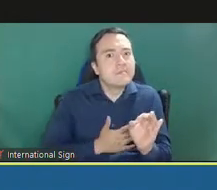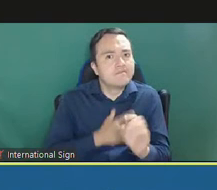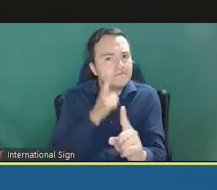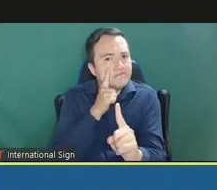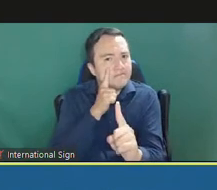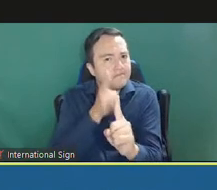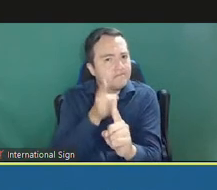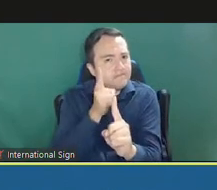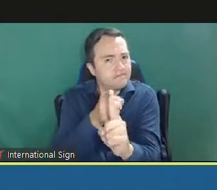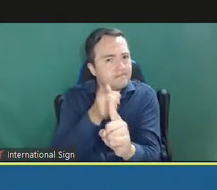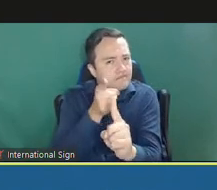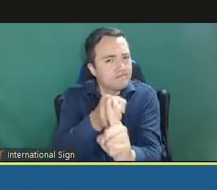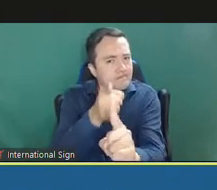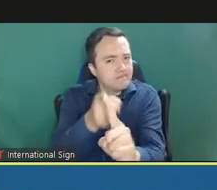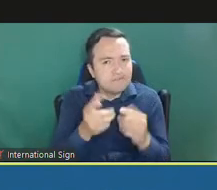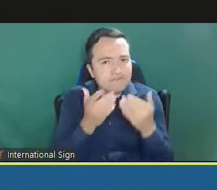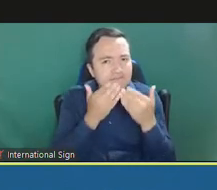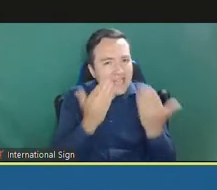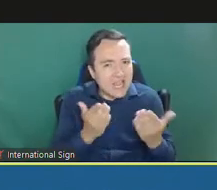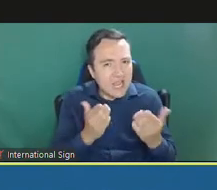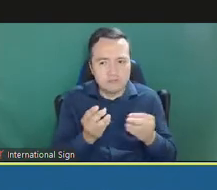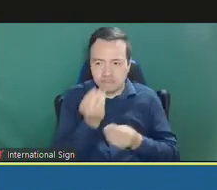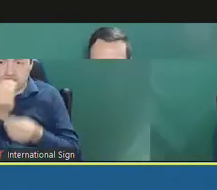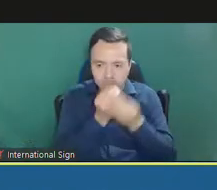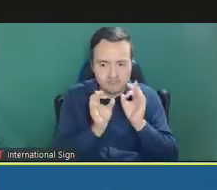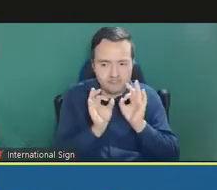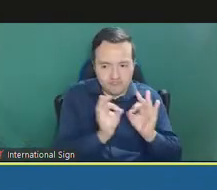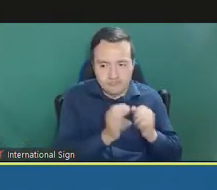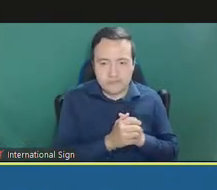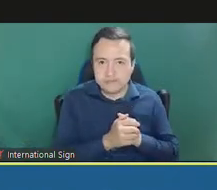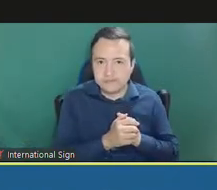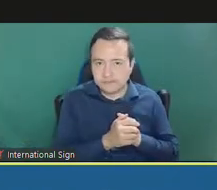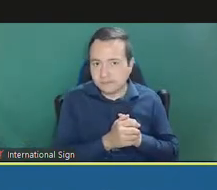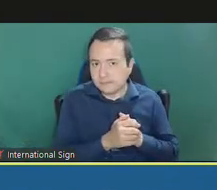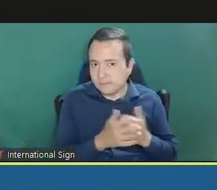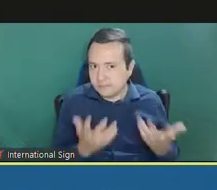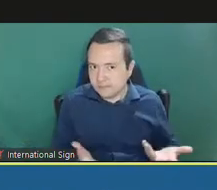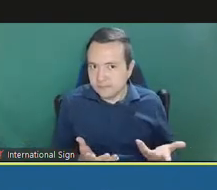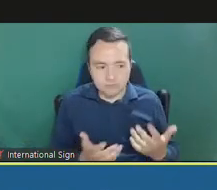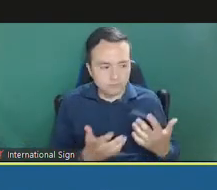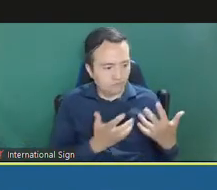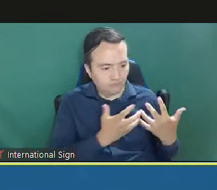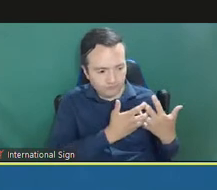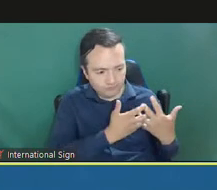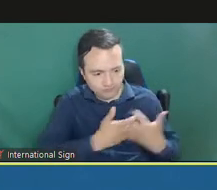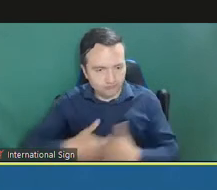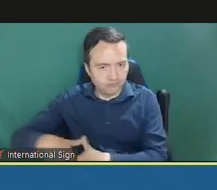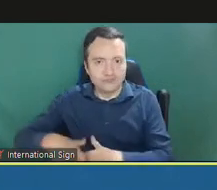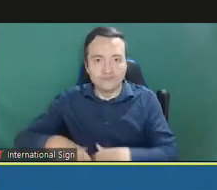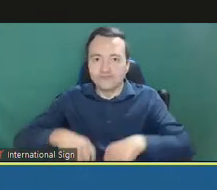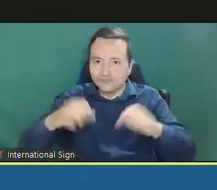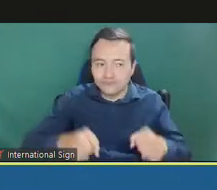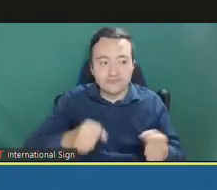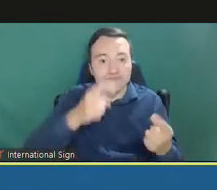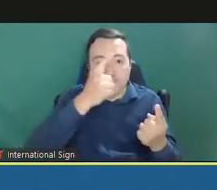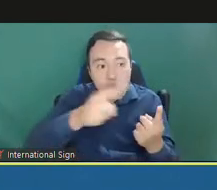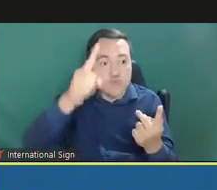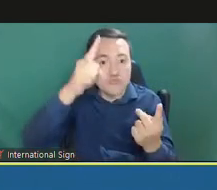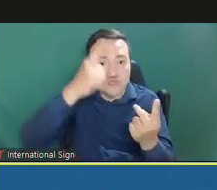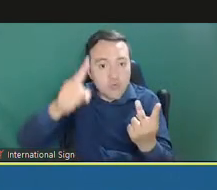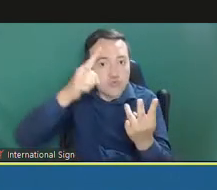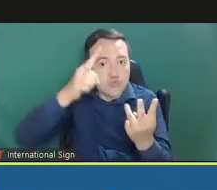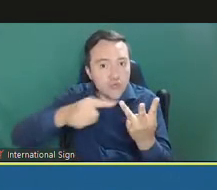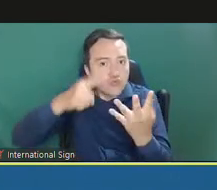para el de consumo y con la adopción de instituciones públicas para poner a disposición otras opciones alternativas a la sal